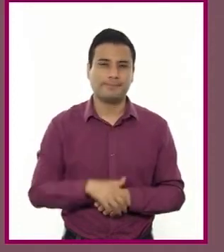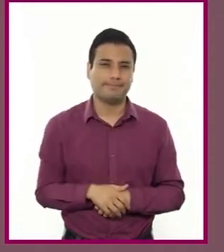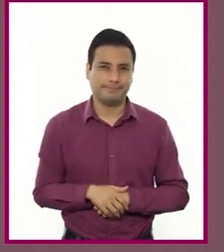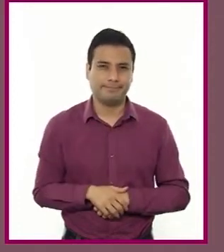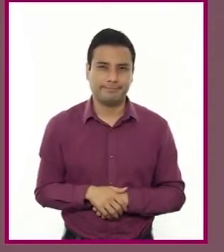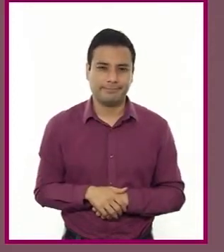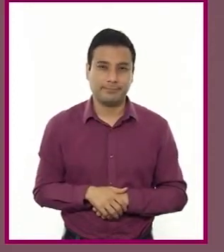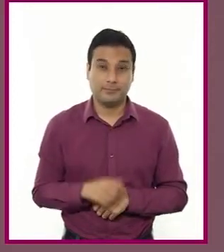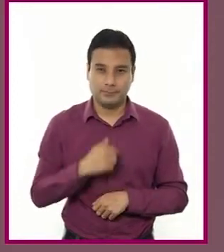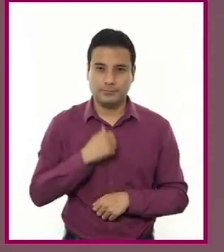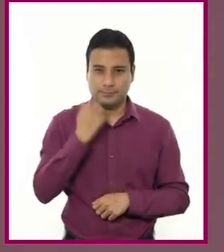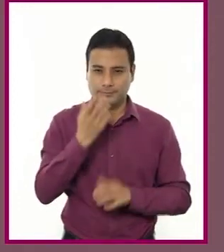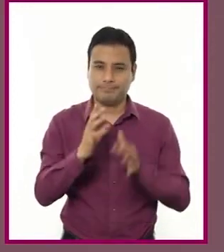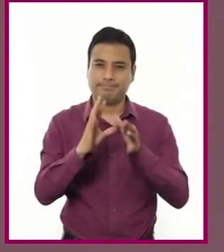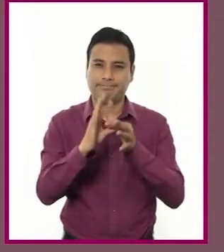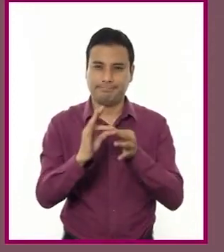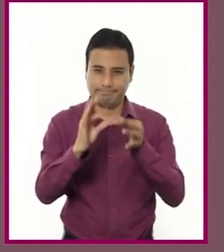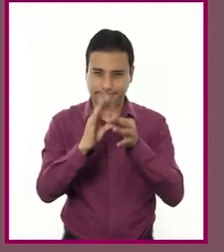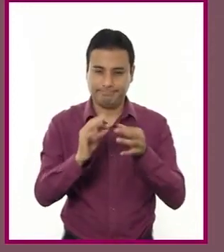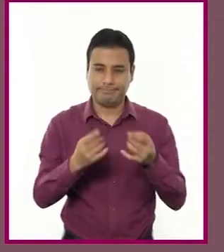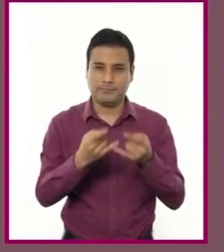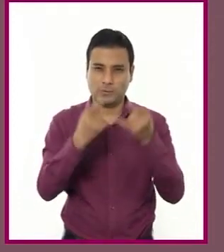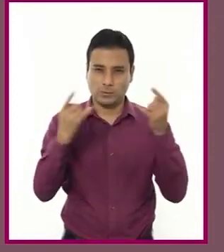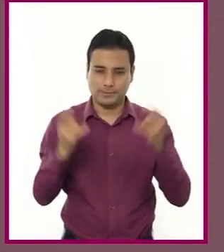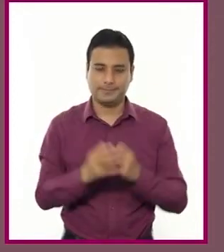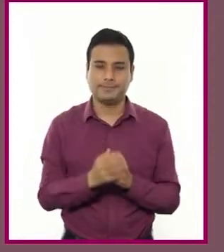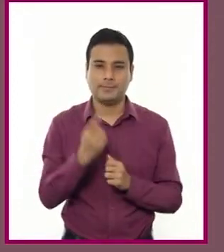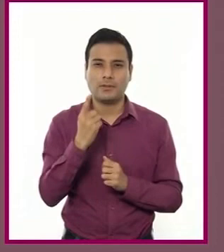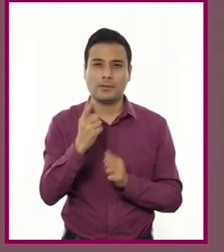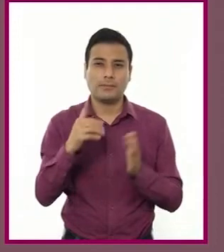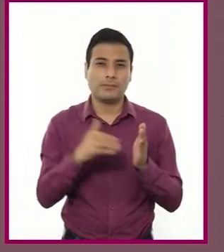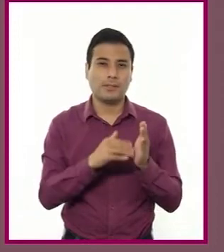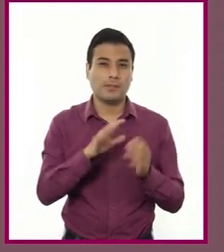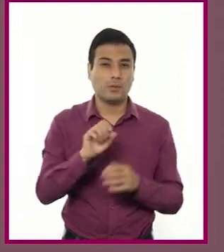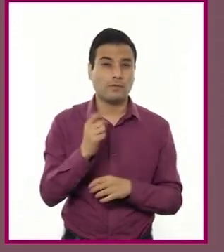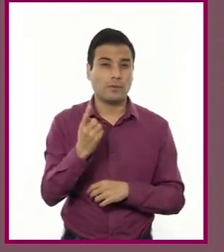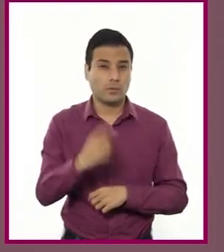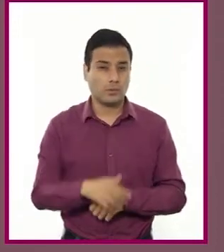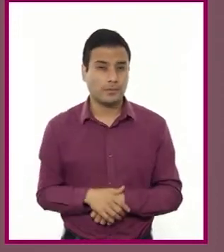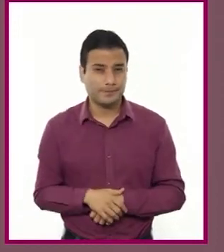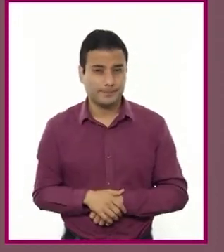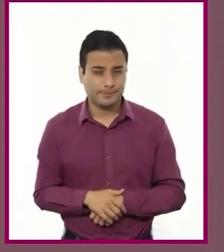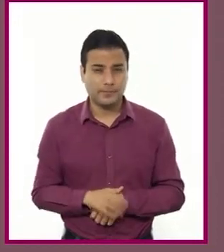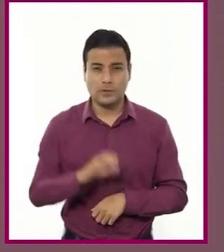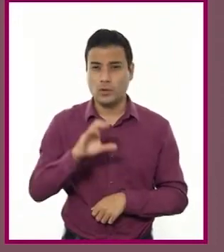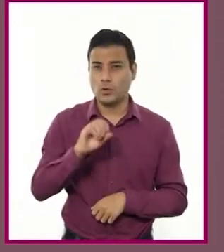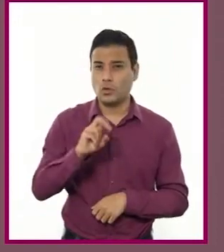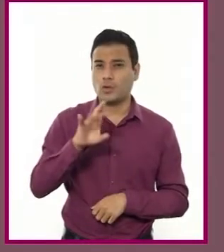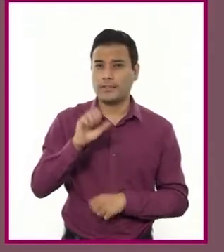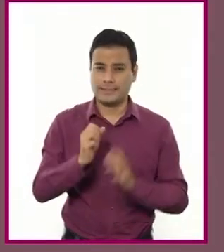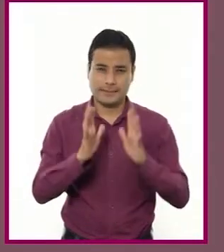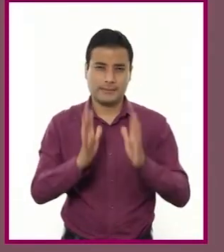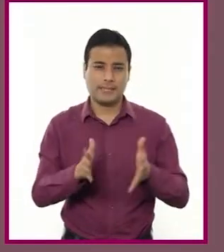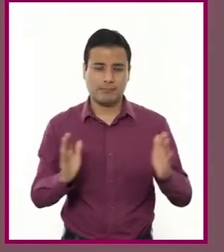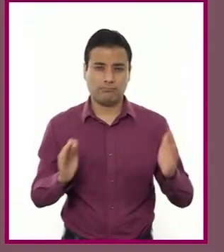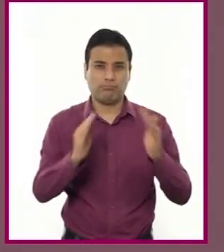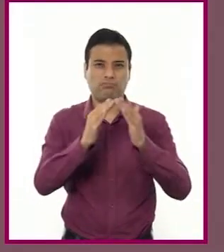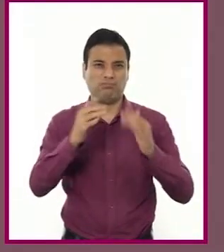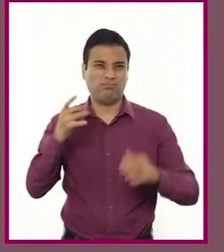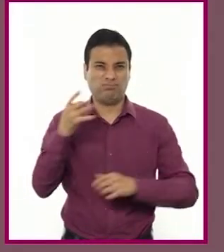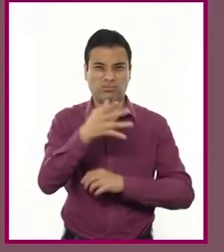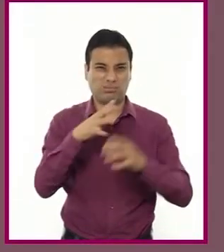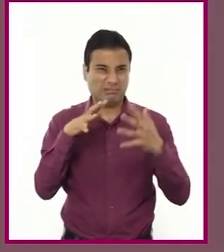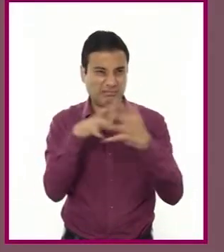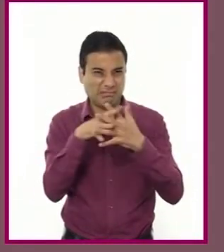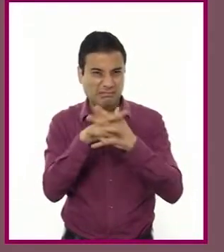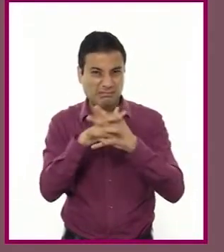y te quiero contar una historia. En 1521, después que Hernán Cortés conquistó Tenochtitlan, la capital